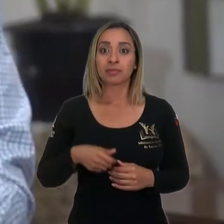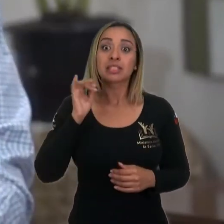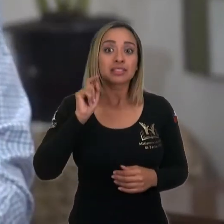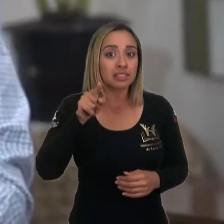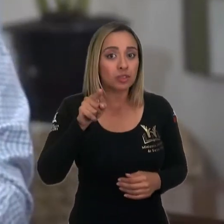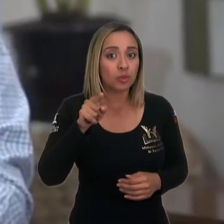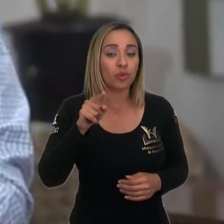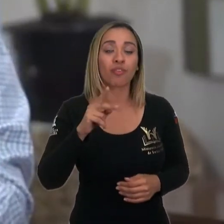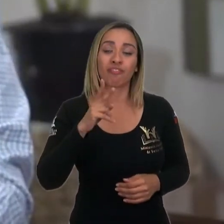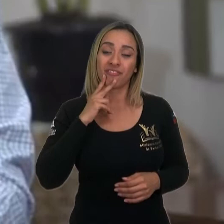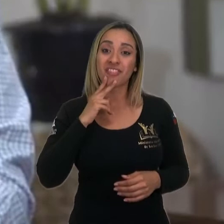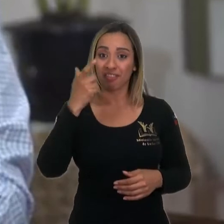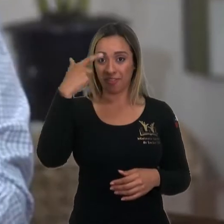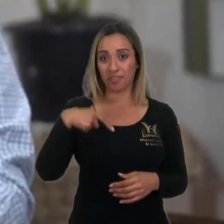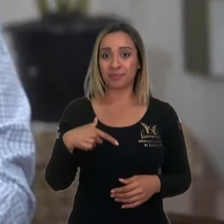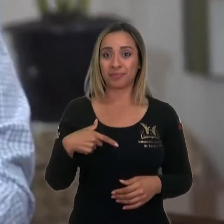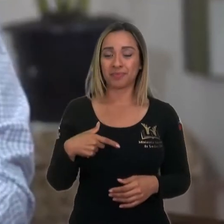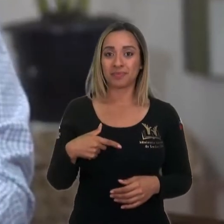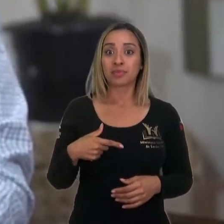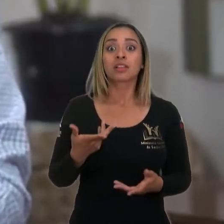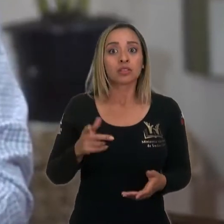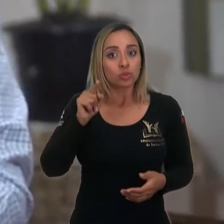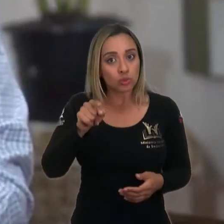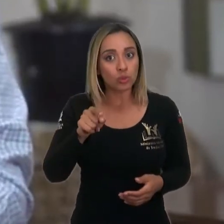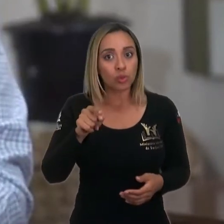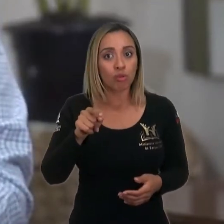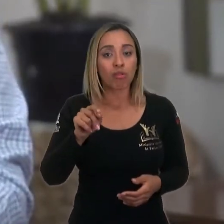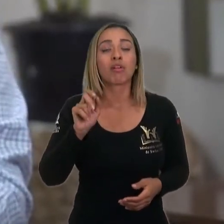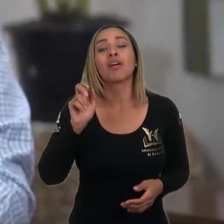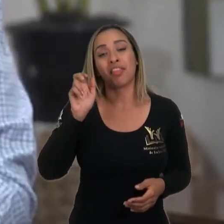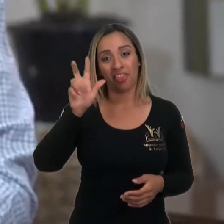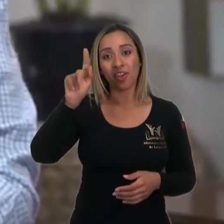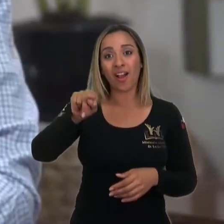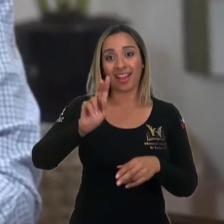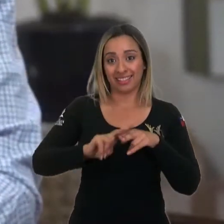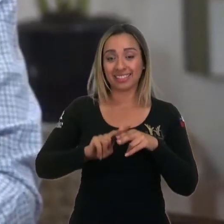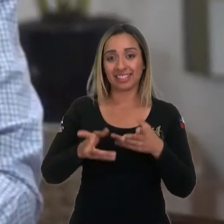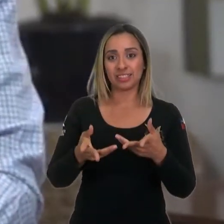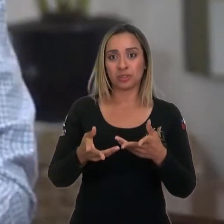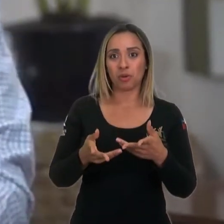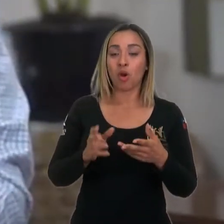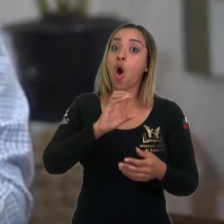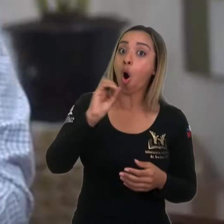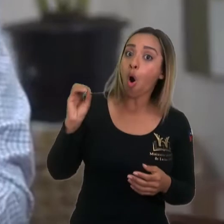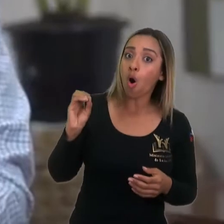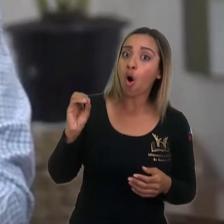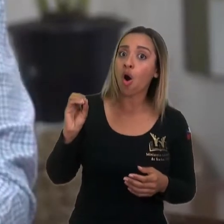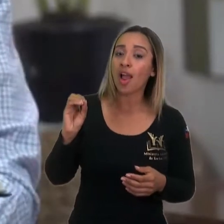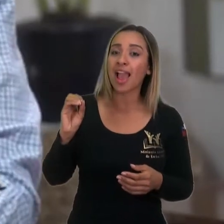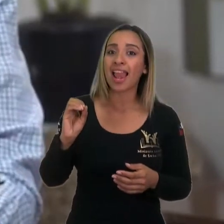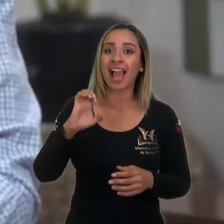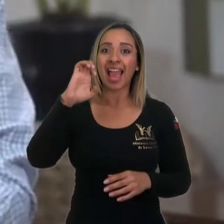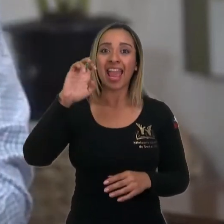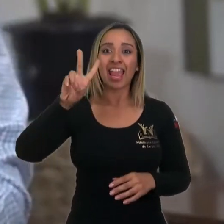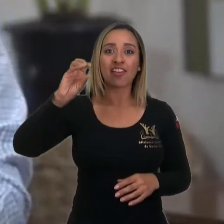vivo, mi querido, o fuiste fruto de la creación o eres fruto de la evolución. Y si